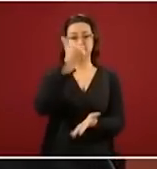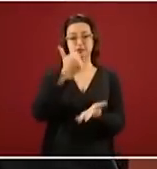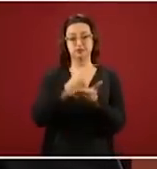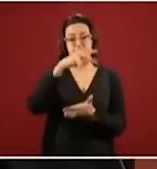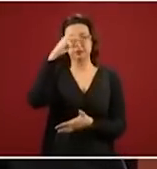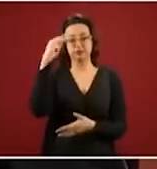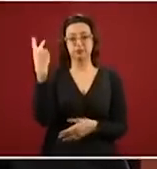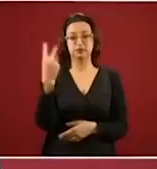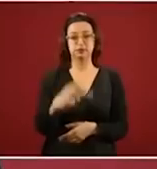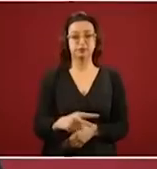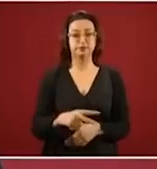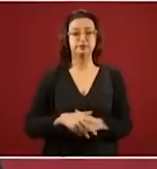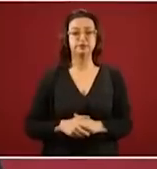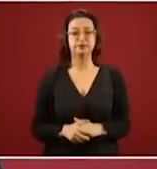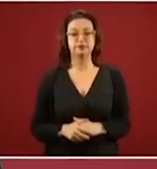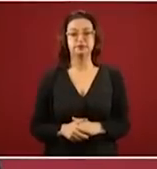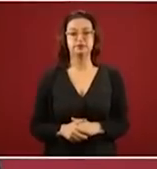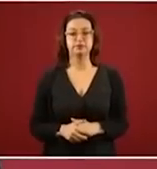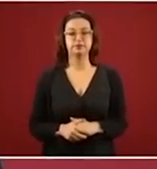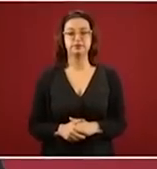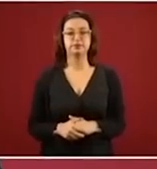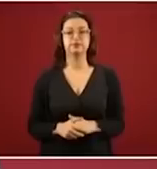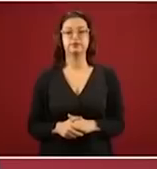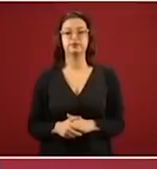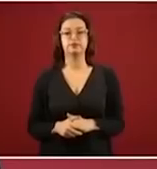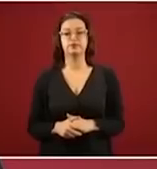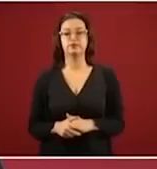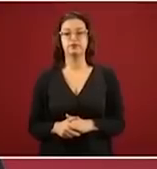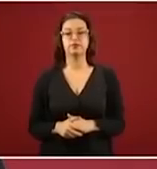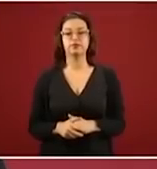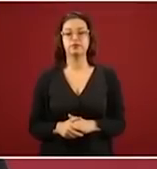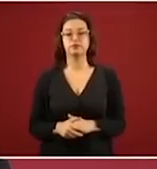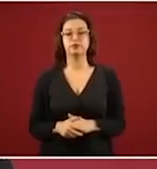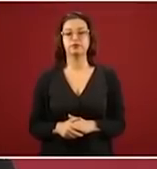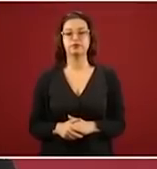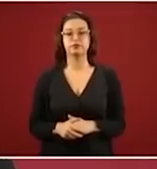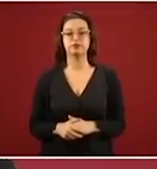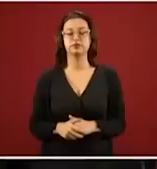mexico incluso del sistema benito juárez hay otra